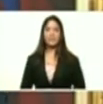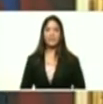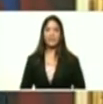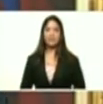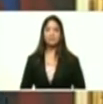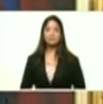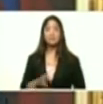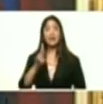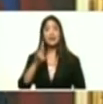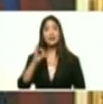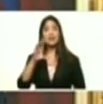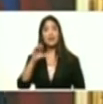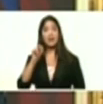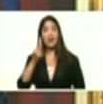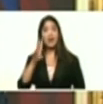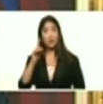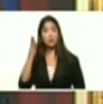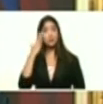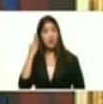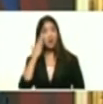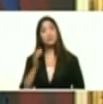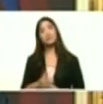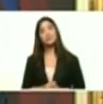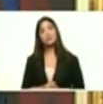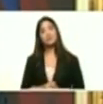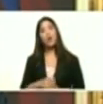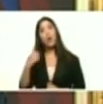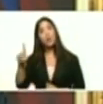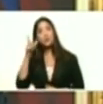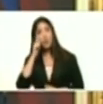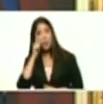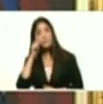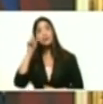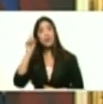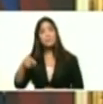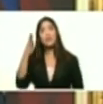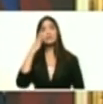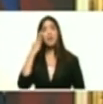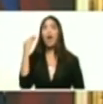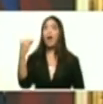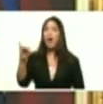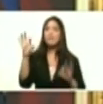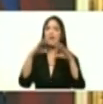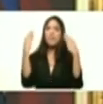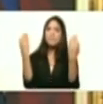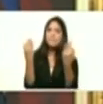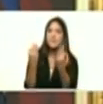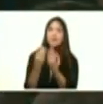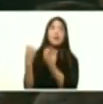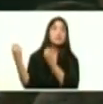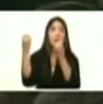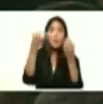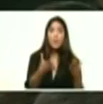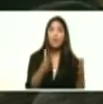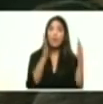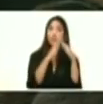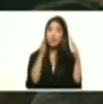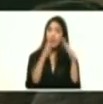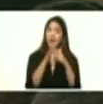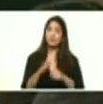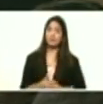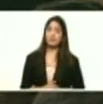Ricardo Molina lo sabe, y Manuel Quevedo lo sabe, hay familias que se le han entregado su apartamento,